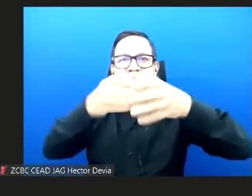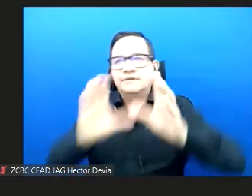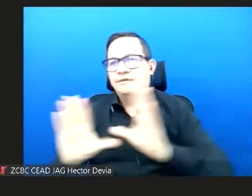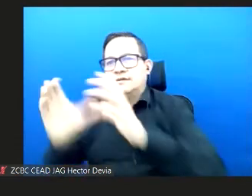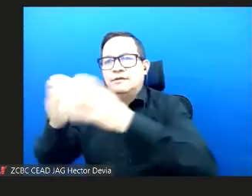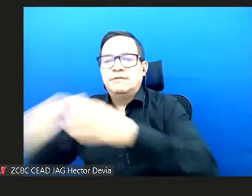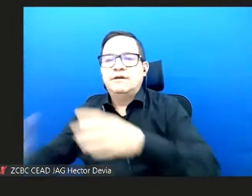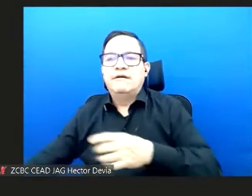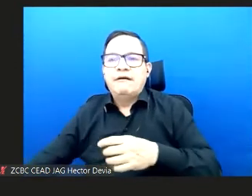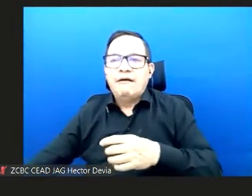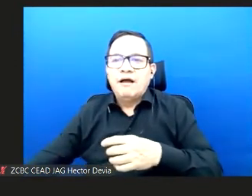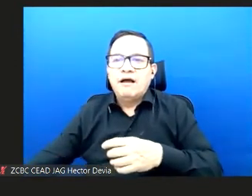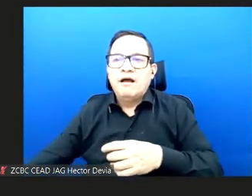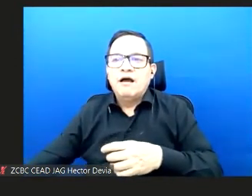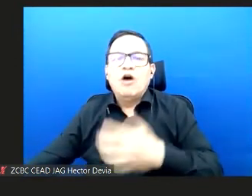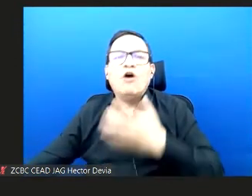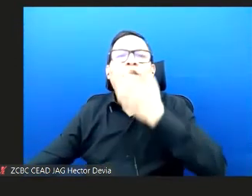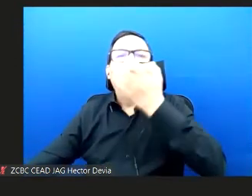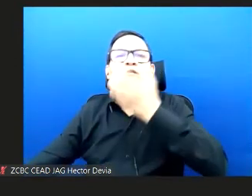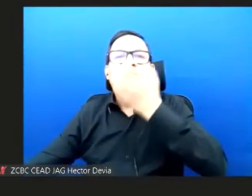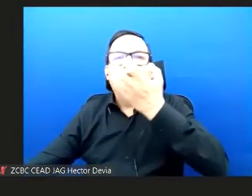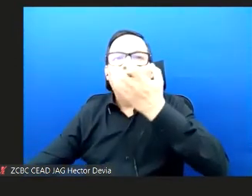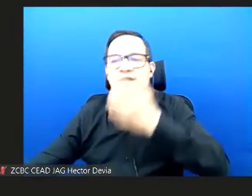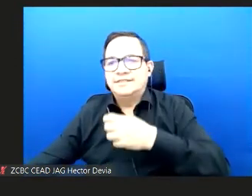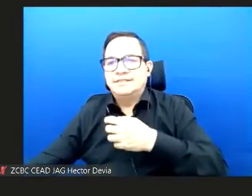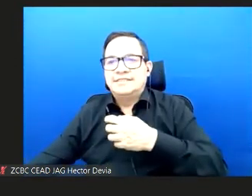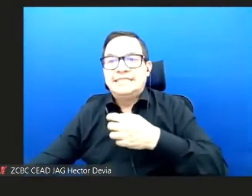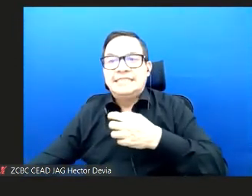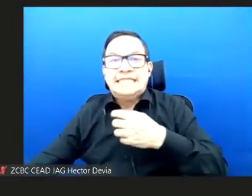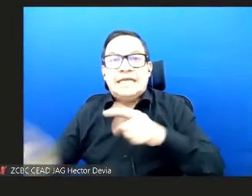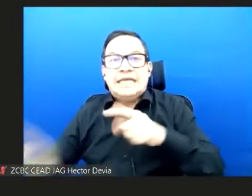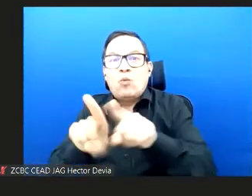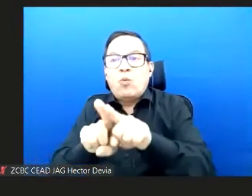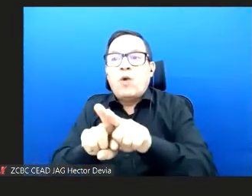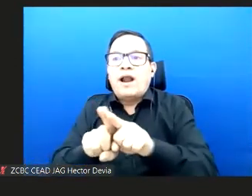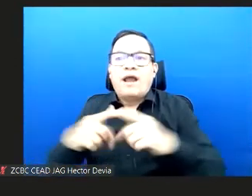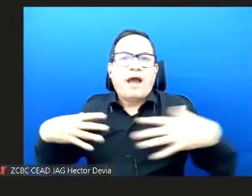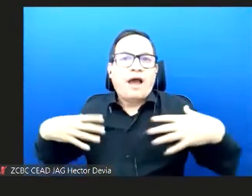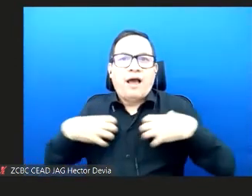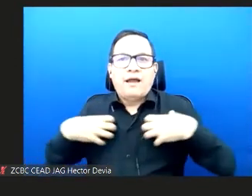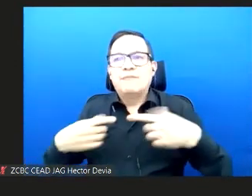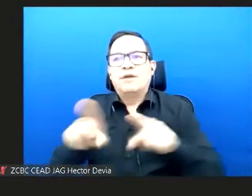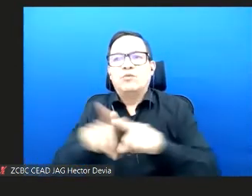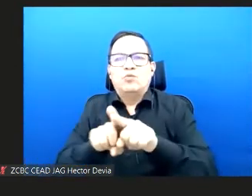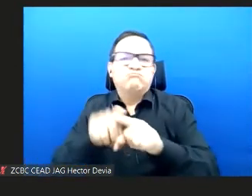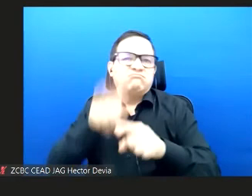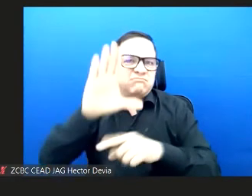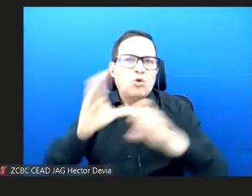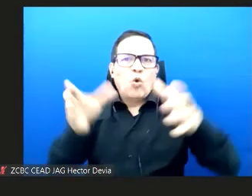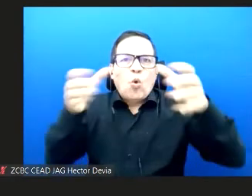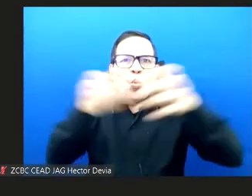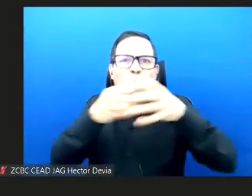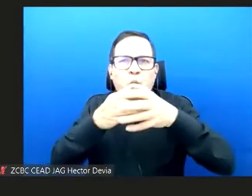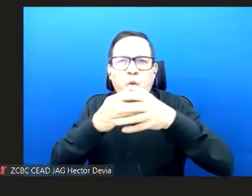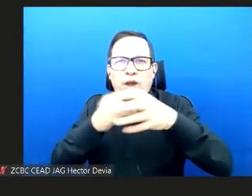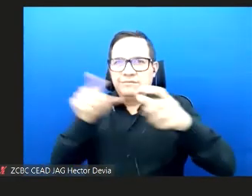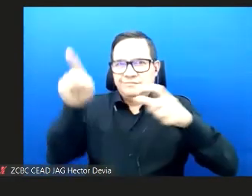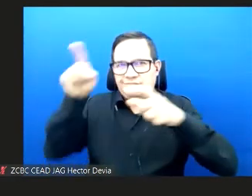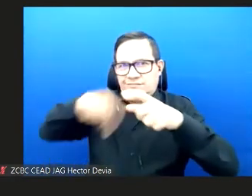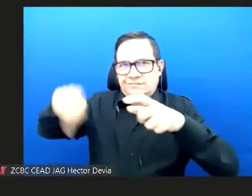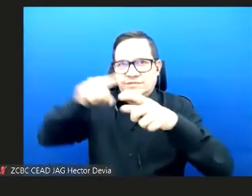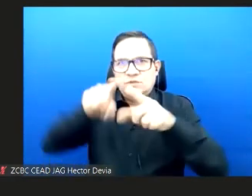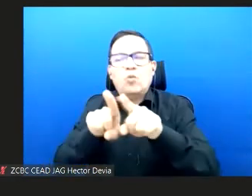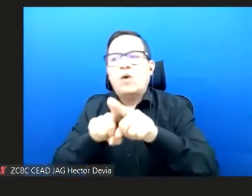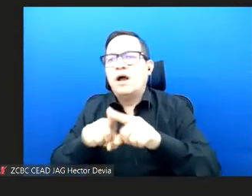¿sí? Normalmente pues los conjuntos los simbolizamos con letras mayúsculas, ¿sí? El universo es donde